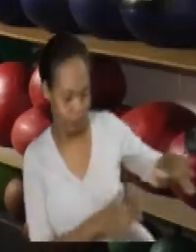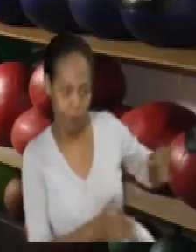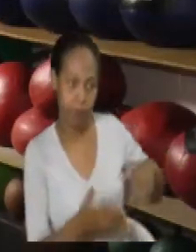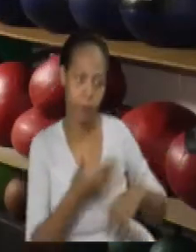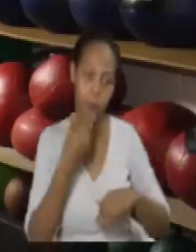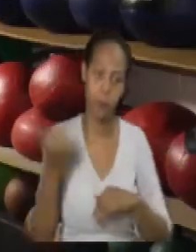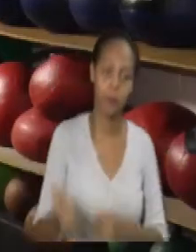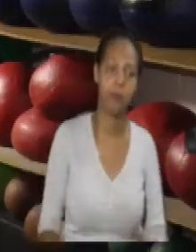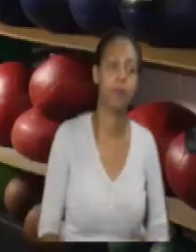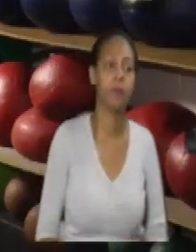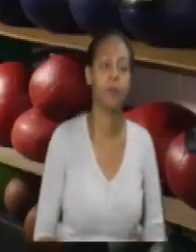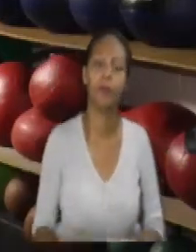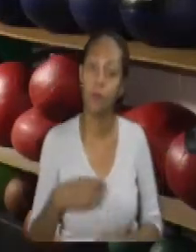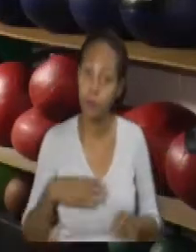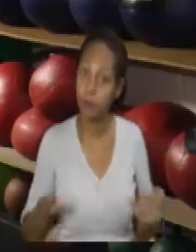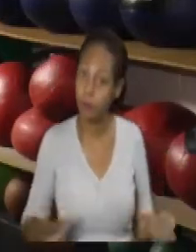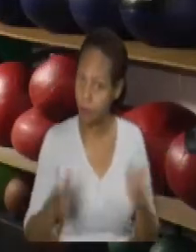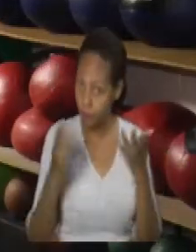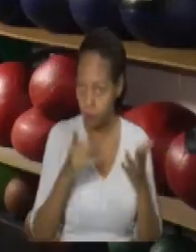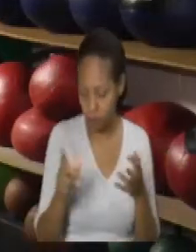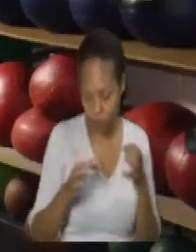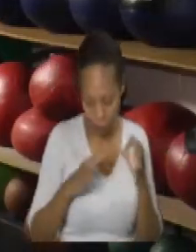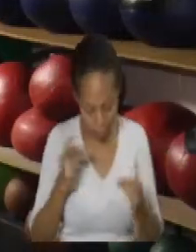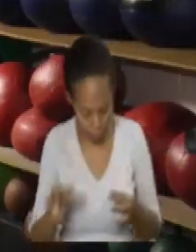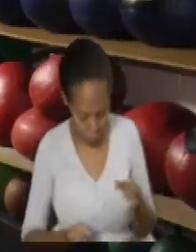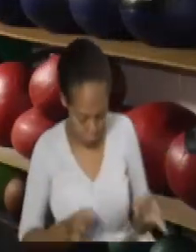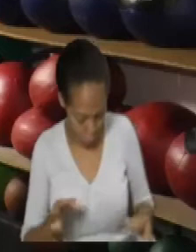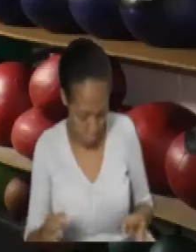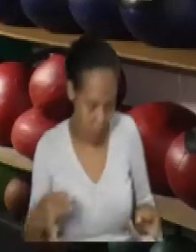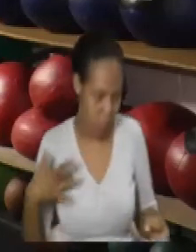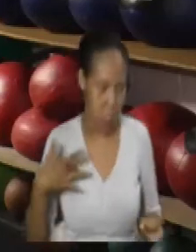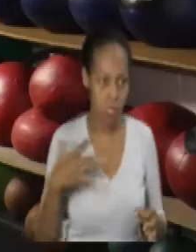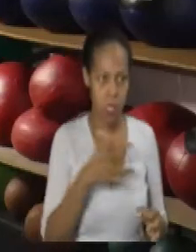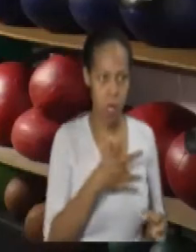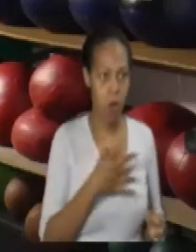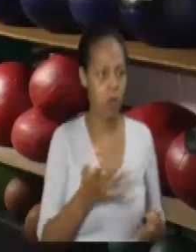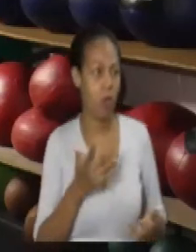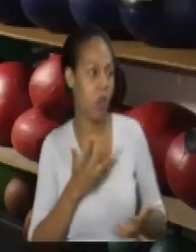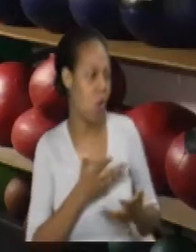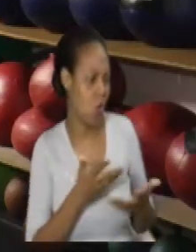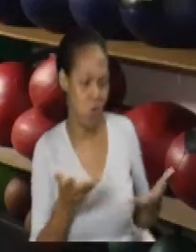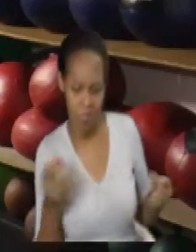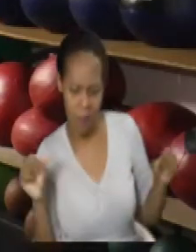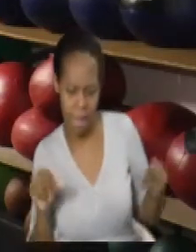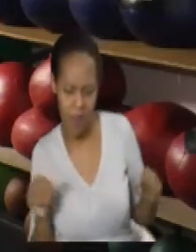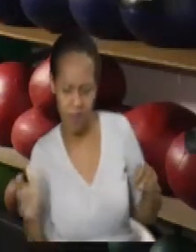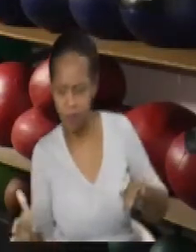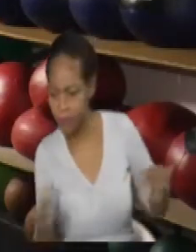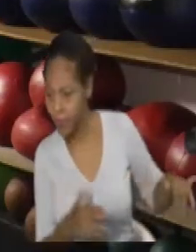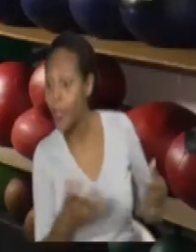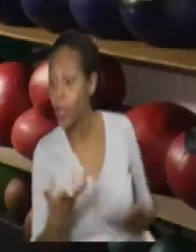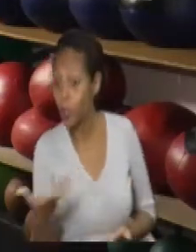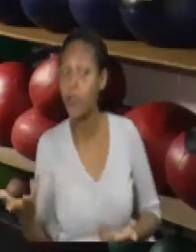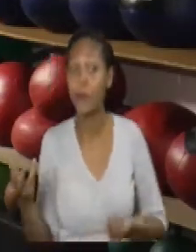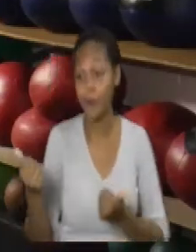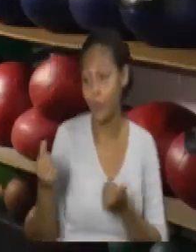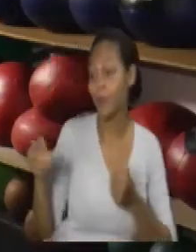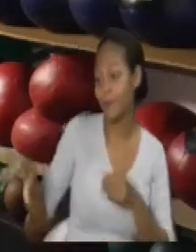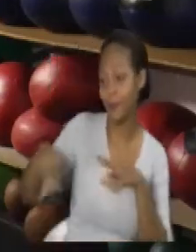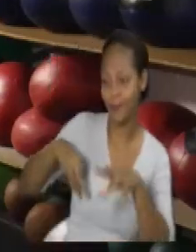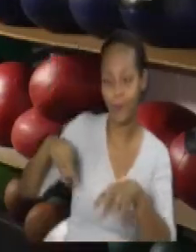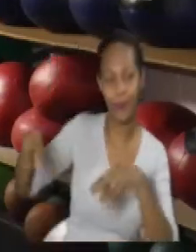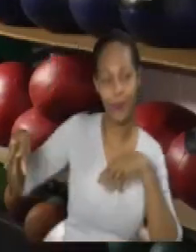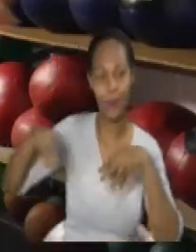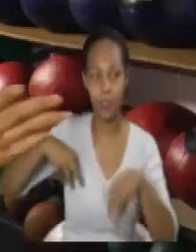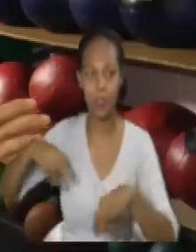Entonces los invito a que se cuiden, los invito a que empiecen a cambiar lo malo por lo bueno, o sea, esas comidas